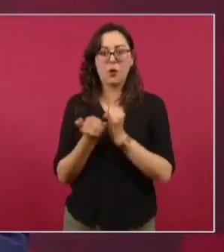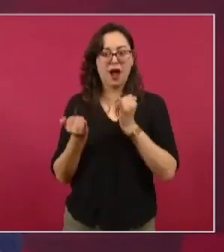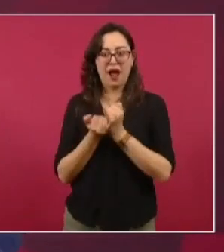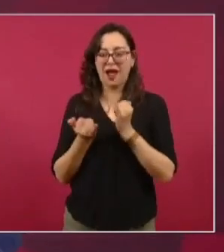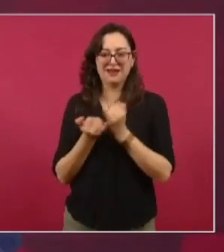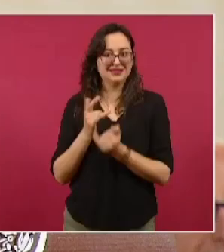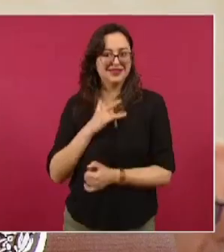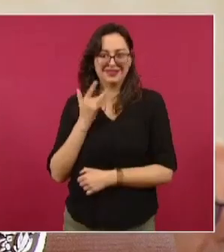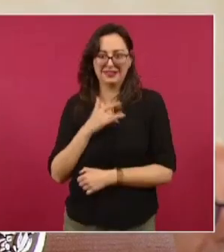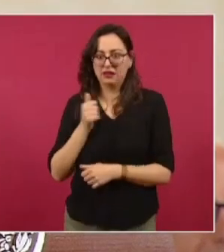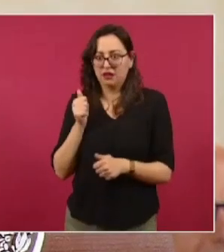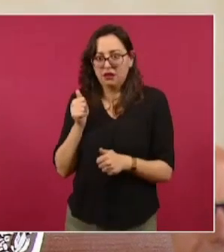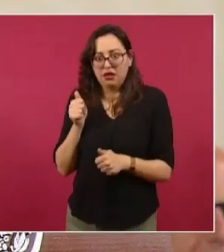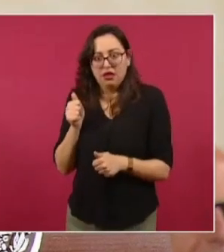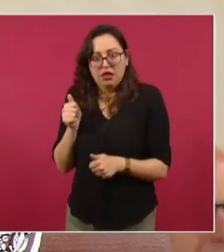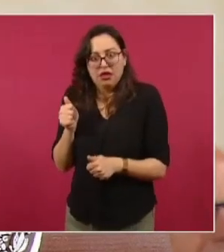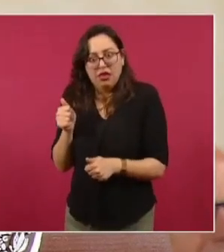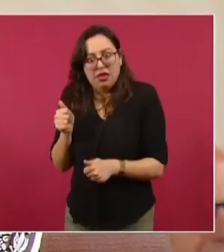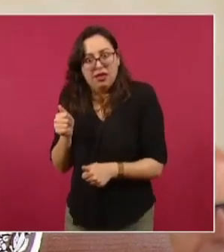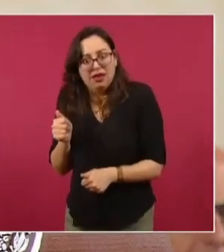o cualquier otro deporte